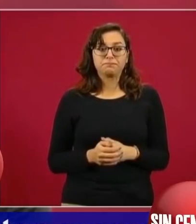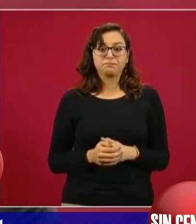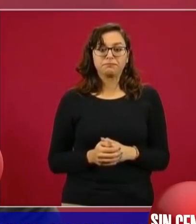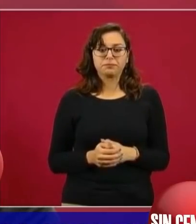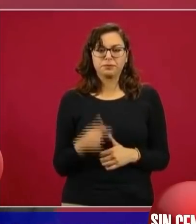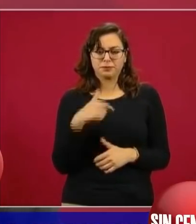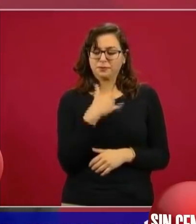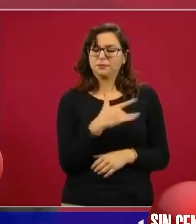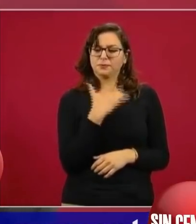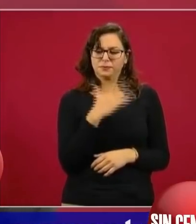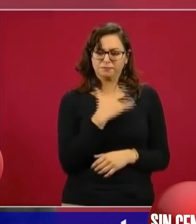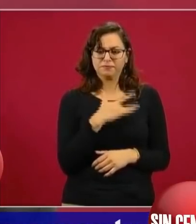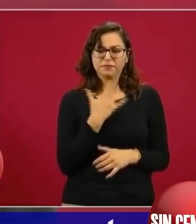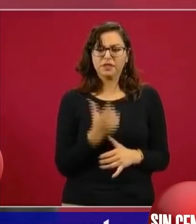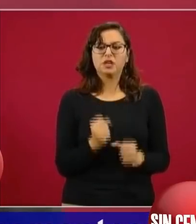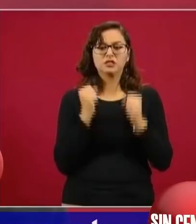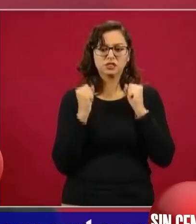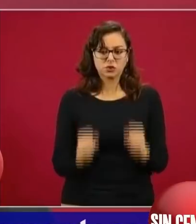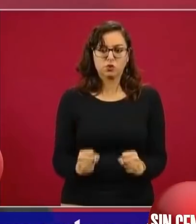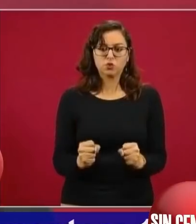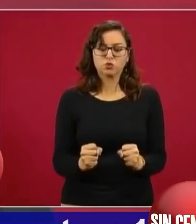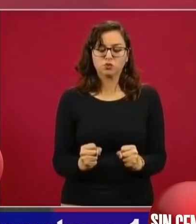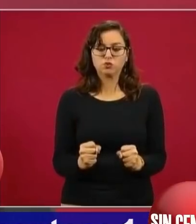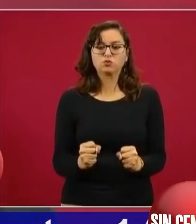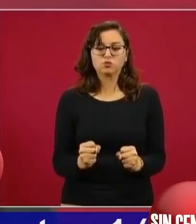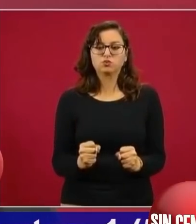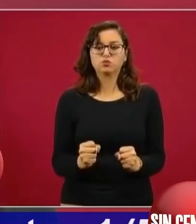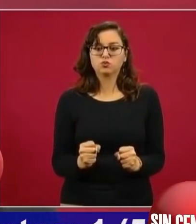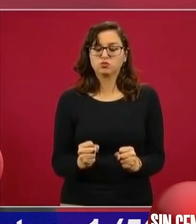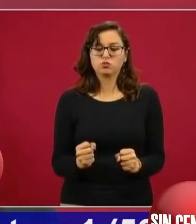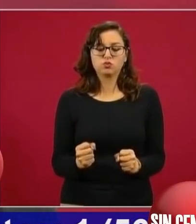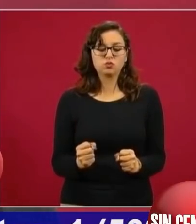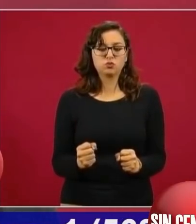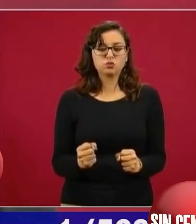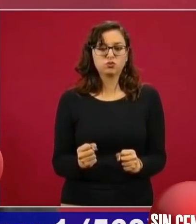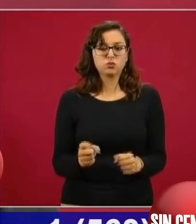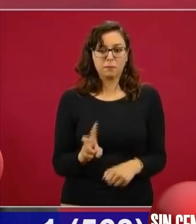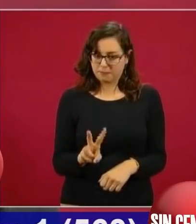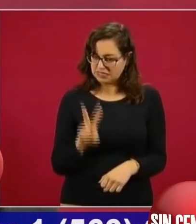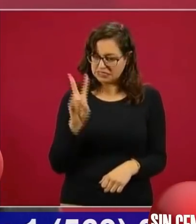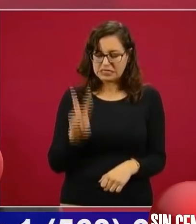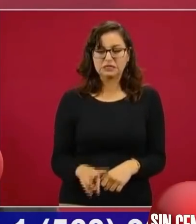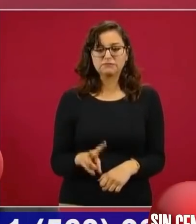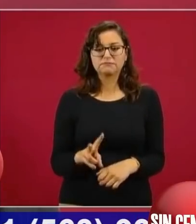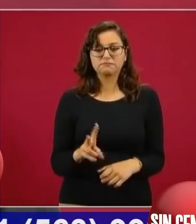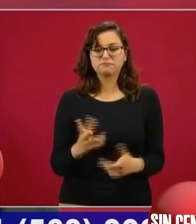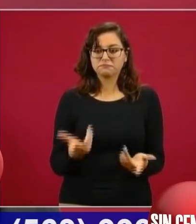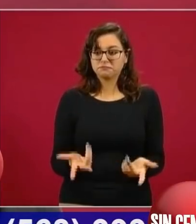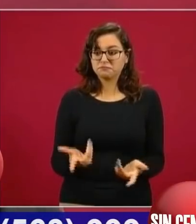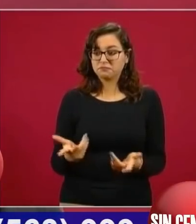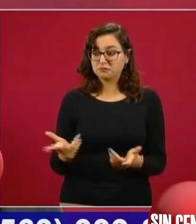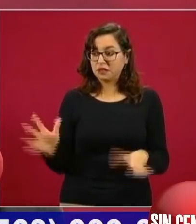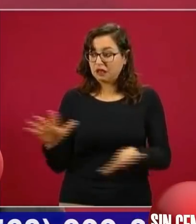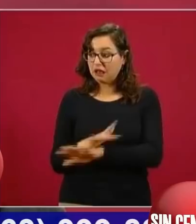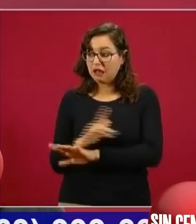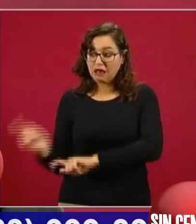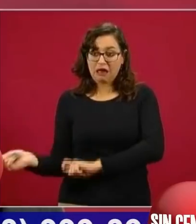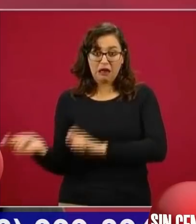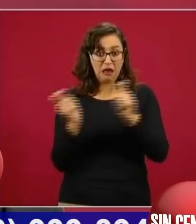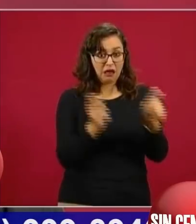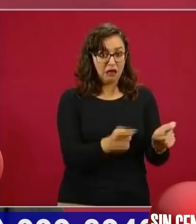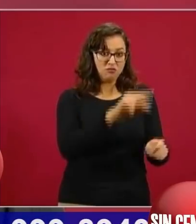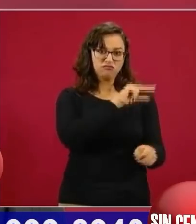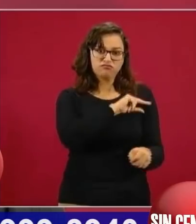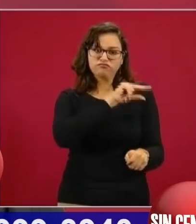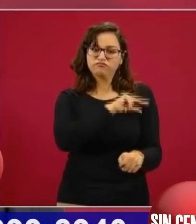estoy convencido de que ha sido un fracaso rotundo las privatizaciones, negocios